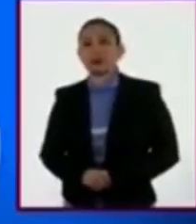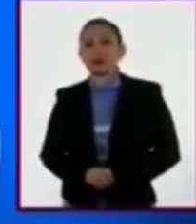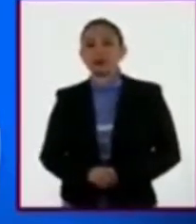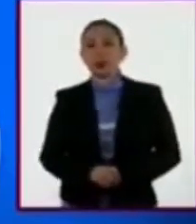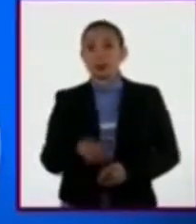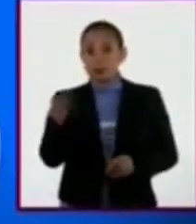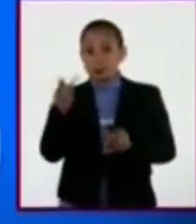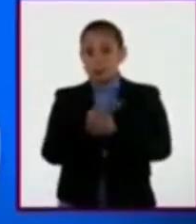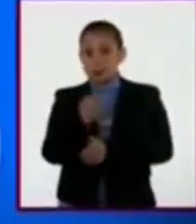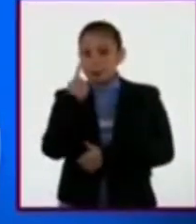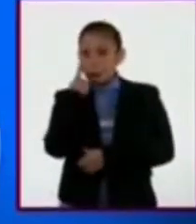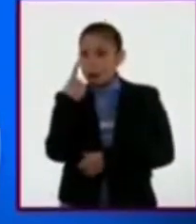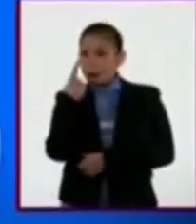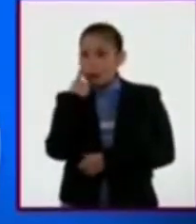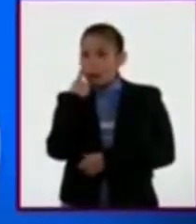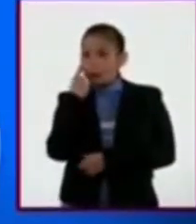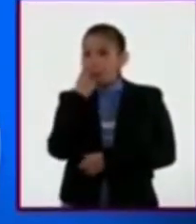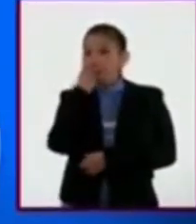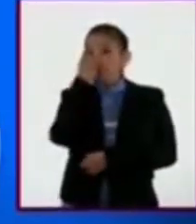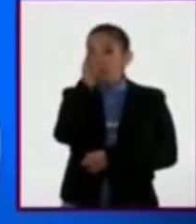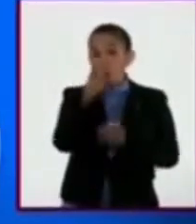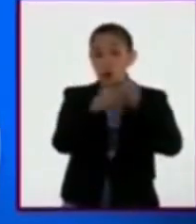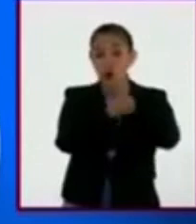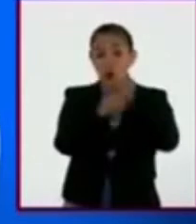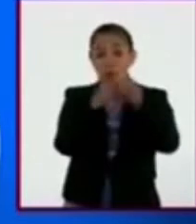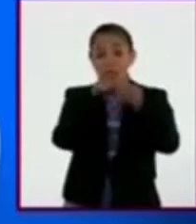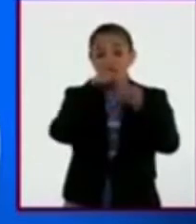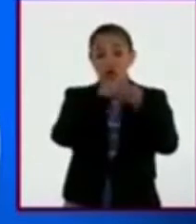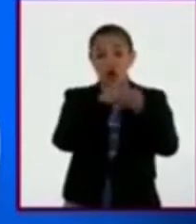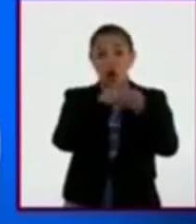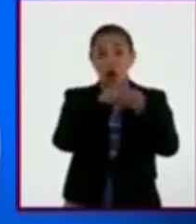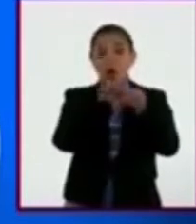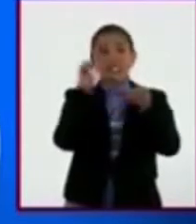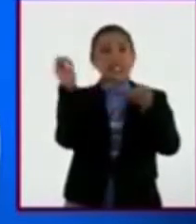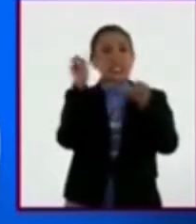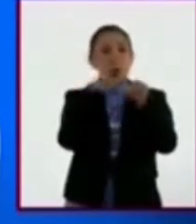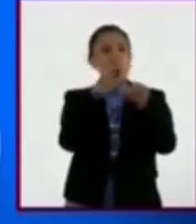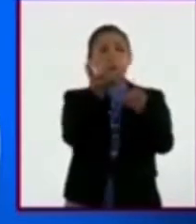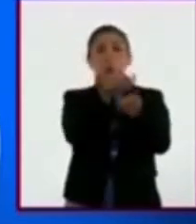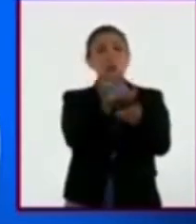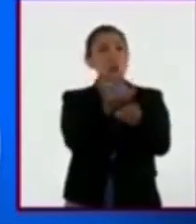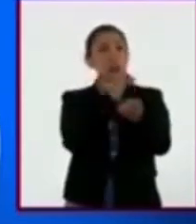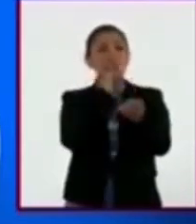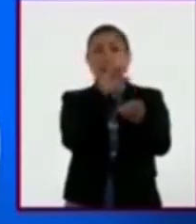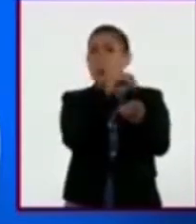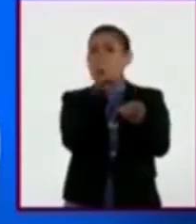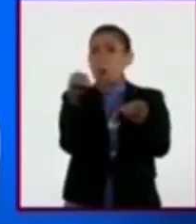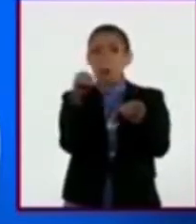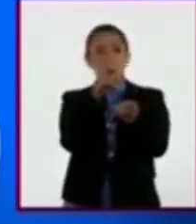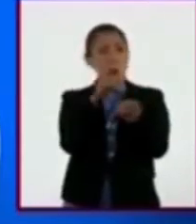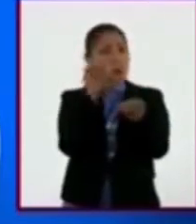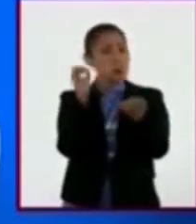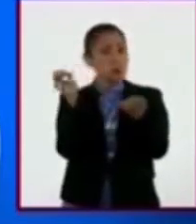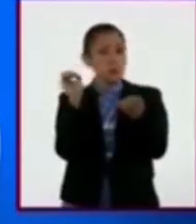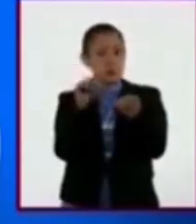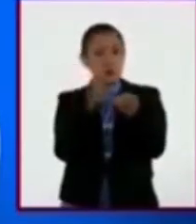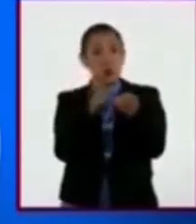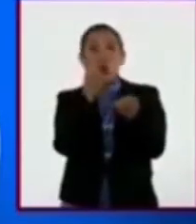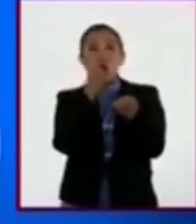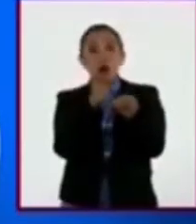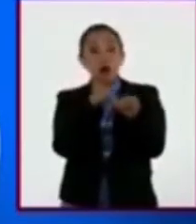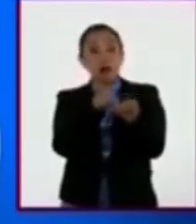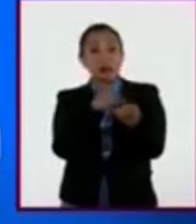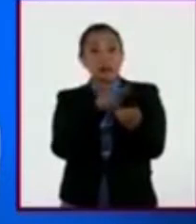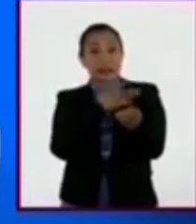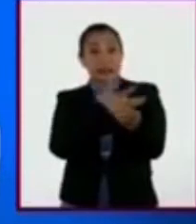Lo que sucede es que hablamos de un cuerpo cuyo desplazamiento es cero. No hay ningún movimiento presente, más que la